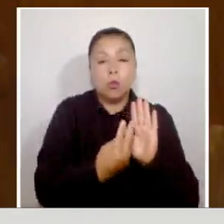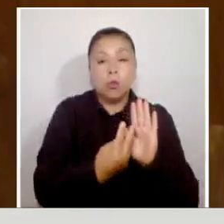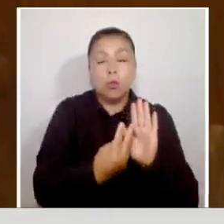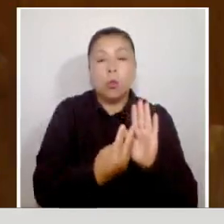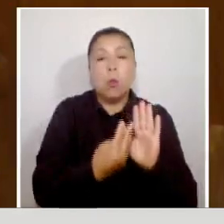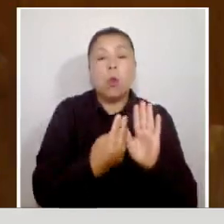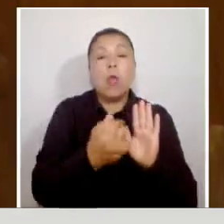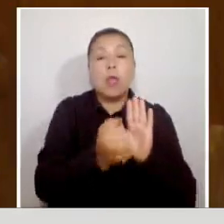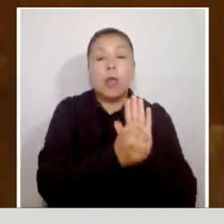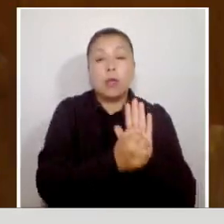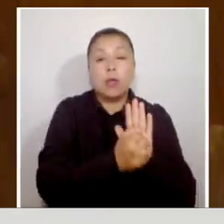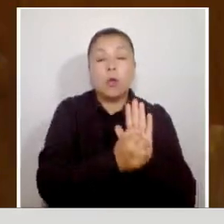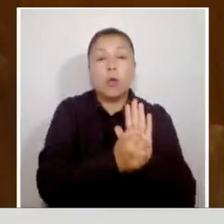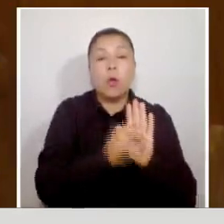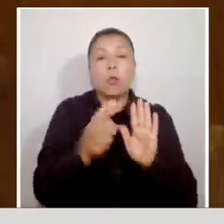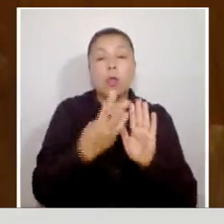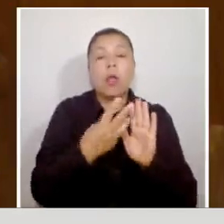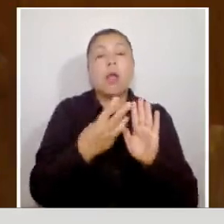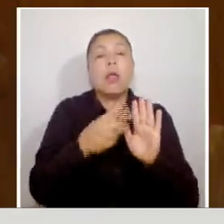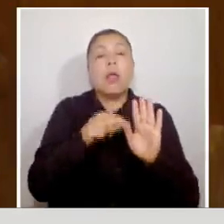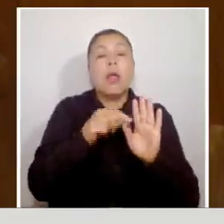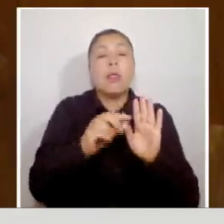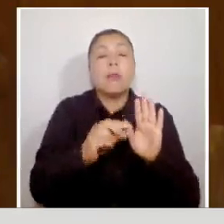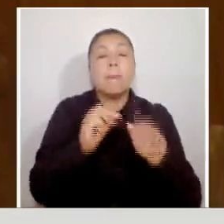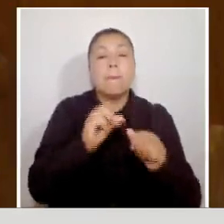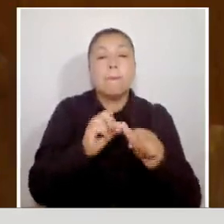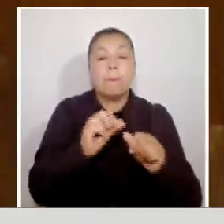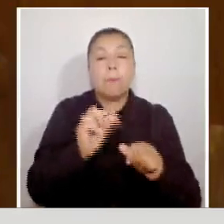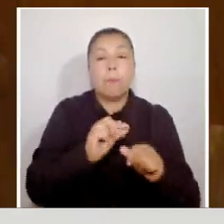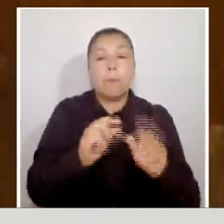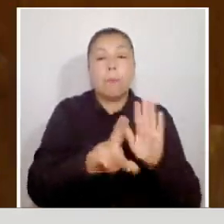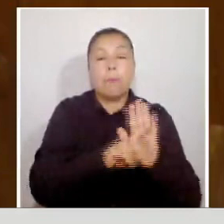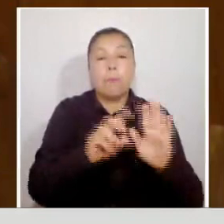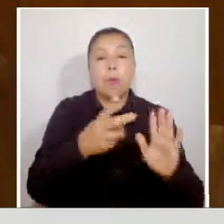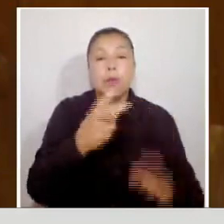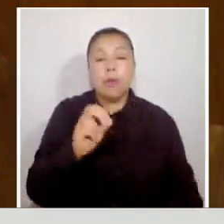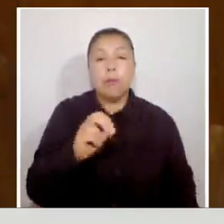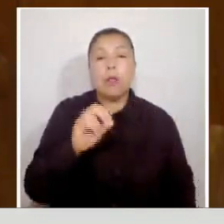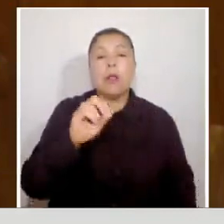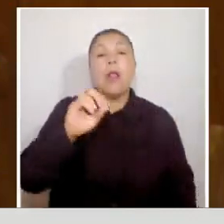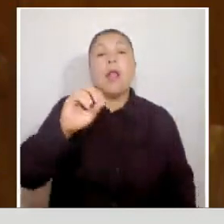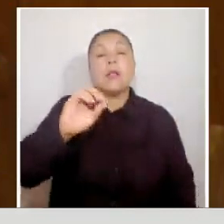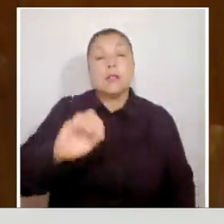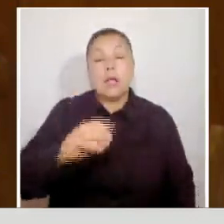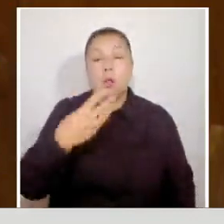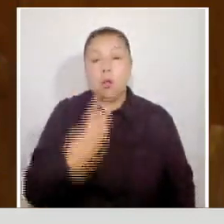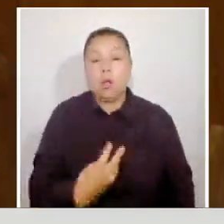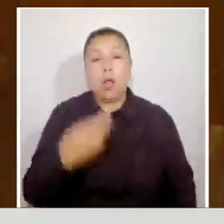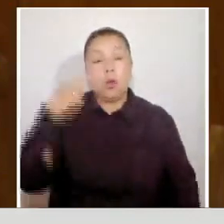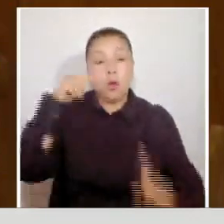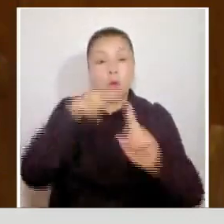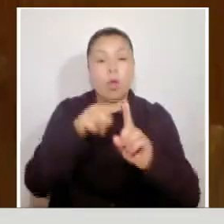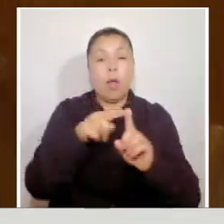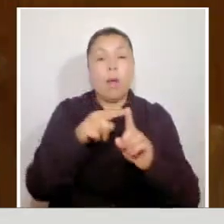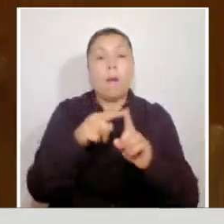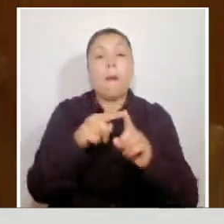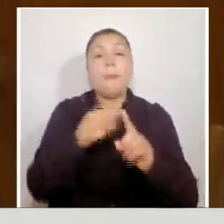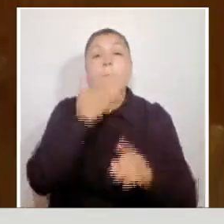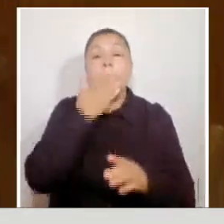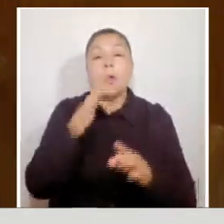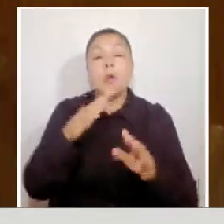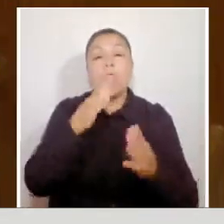artículo 36 transitorio de la ley número 20903 con la finalidad de homologar los requisitos de